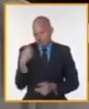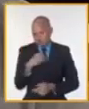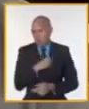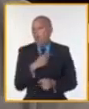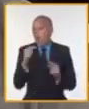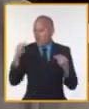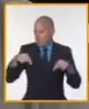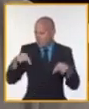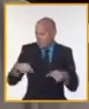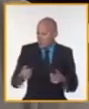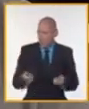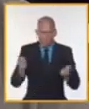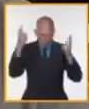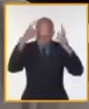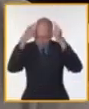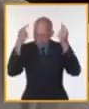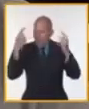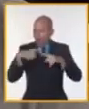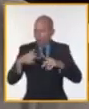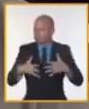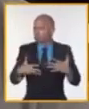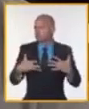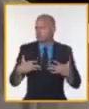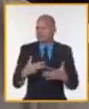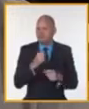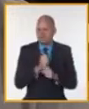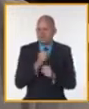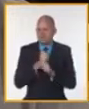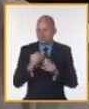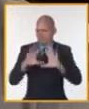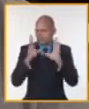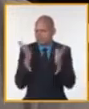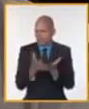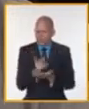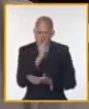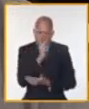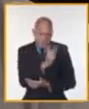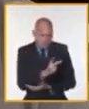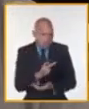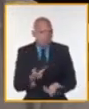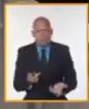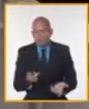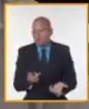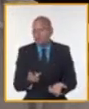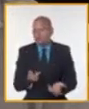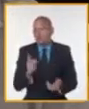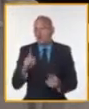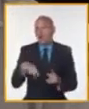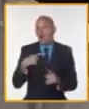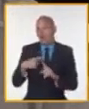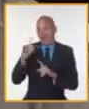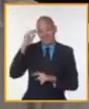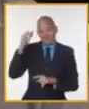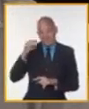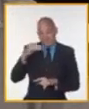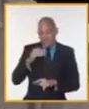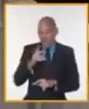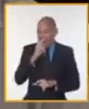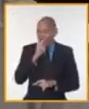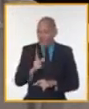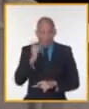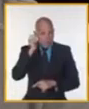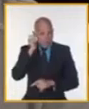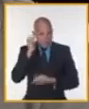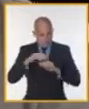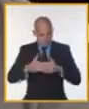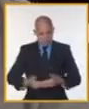personal de la salud que está muy comprometido con lo que hacen. Tenemos terapias de neonatología que incluso en el medio de estas circunstancias que estamos viviendo